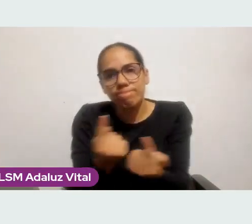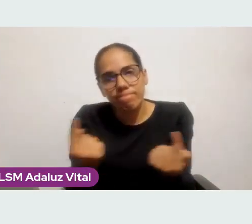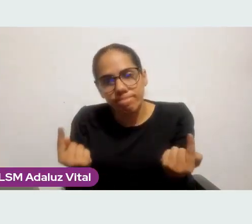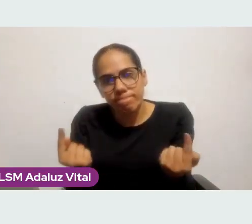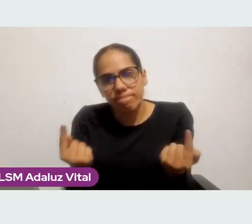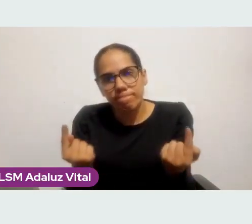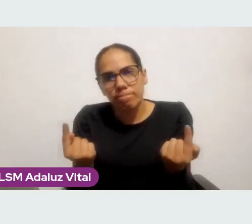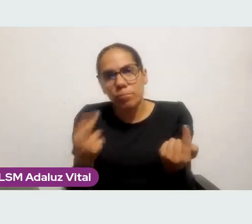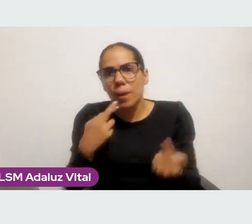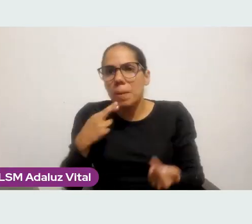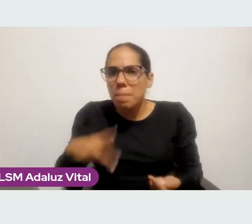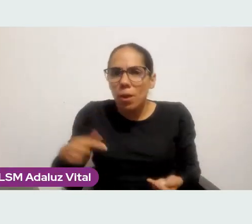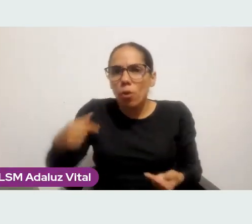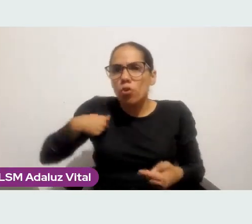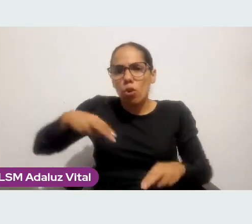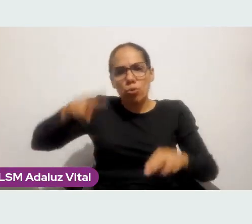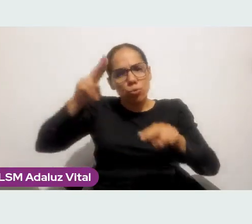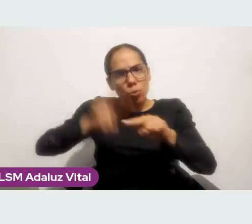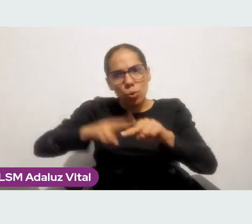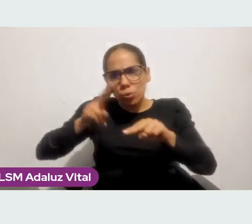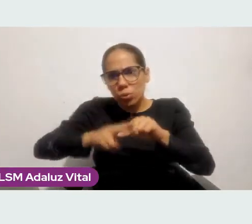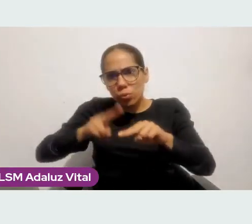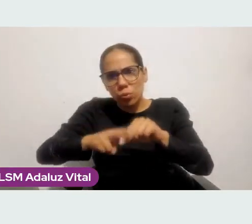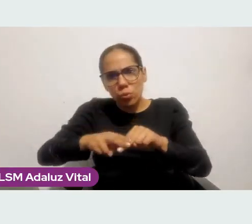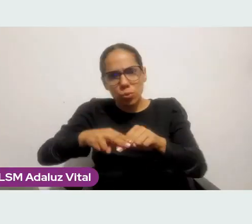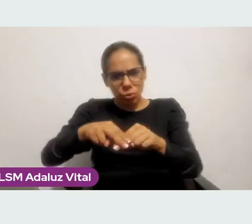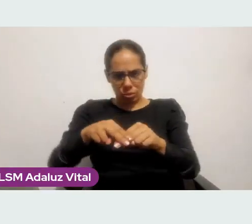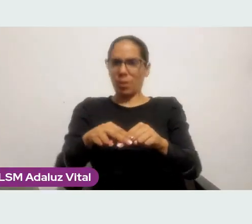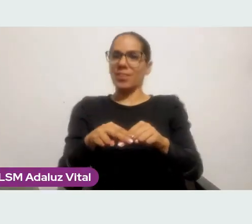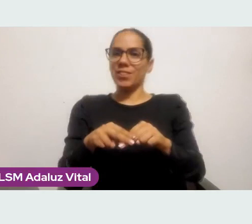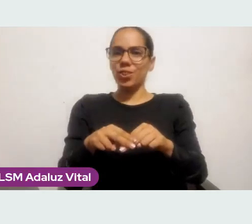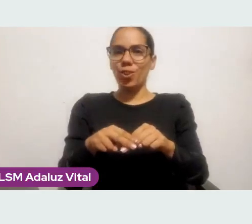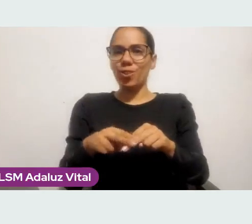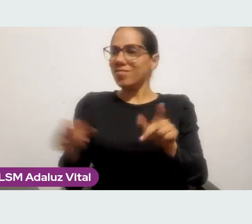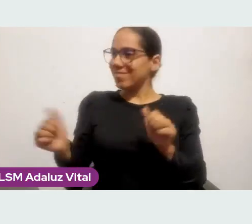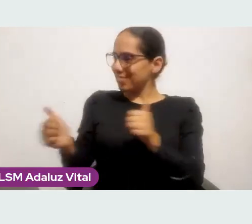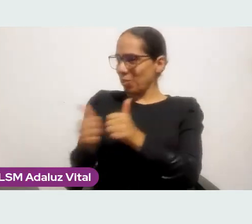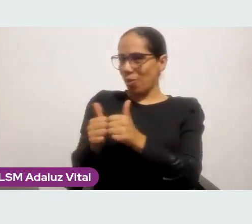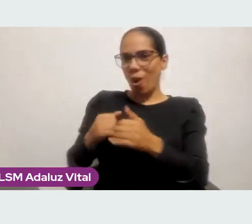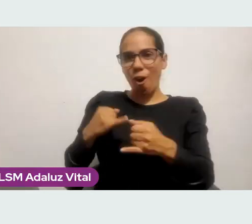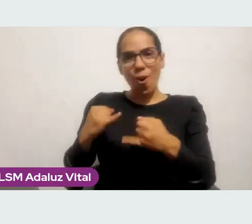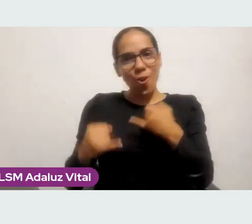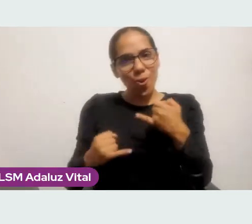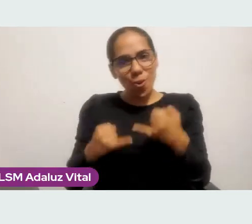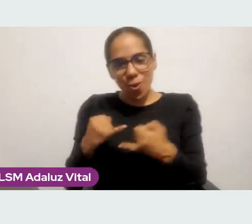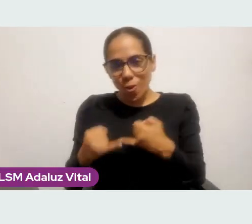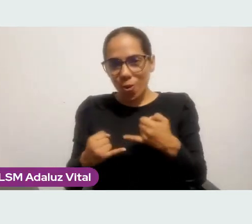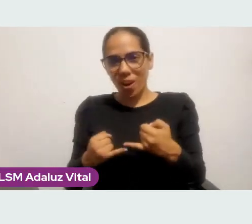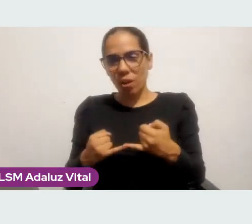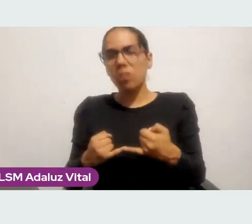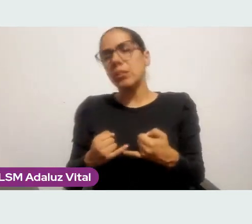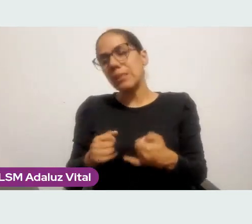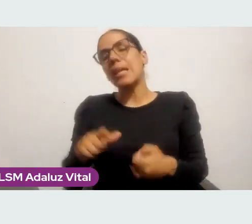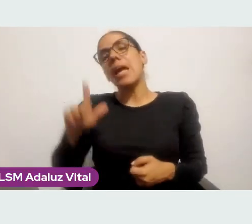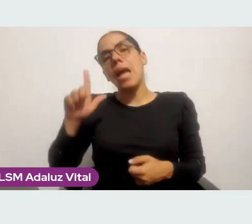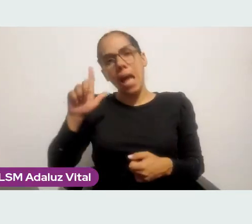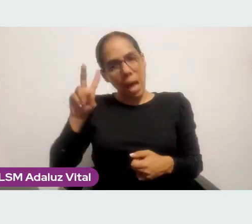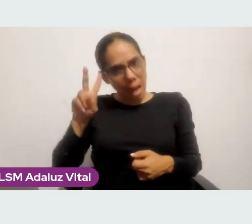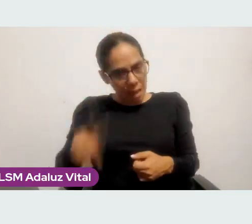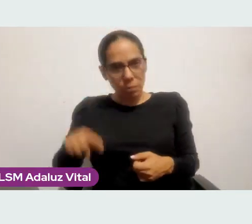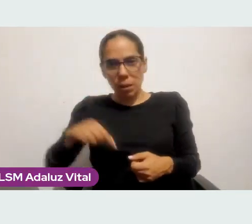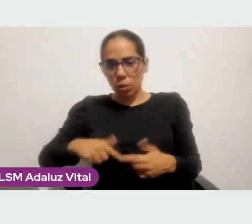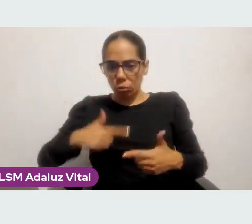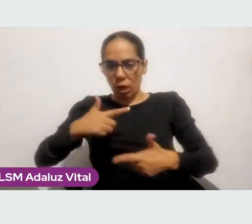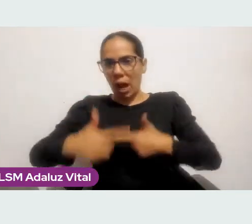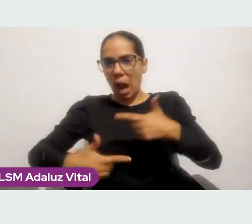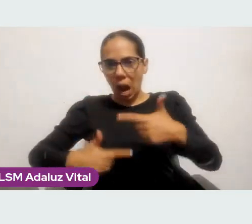estos niños. Cierto, es una generación totalmente tecnológica, ¿no? Pero ¿qué